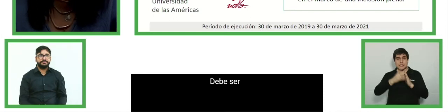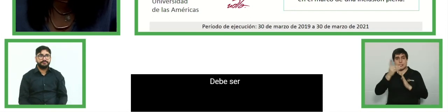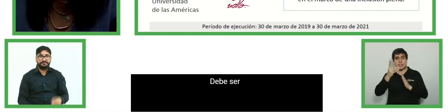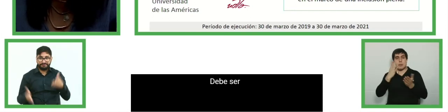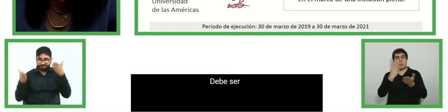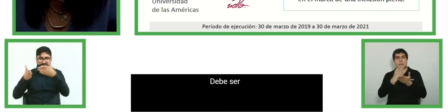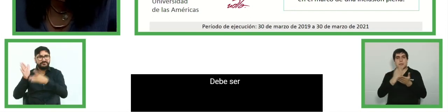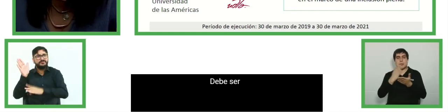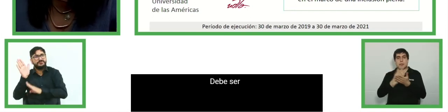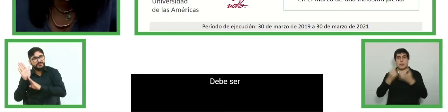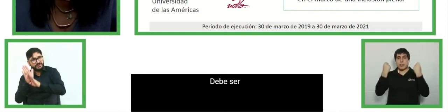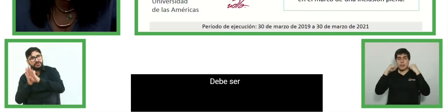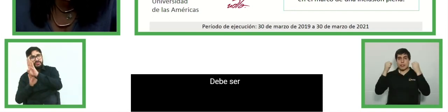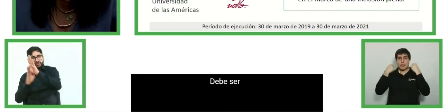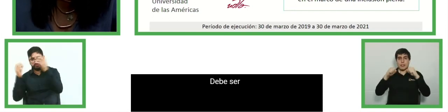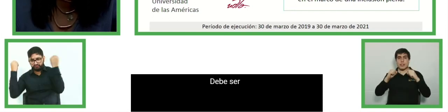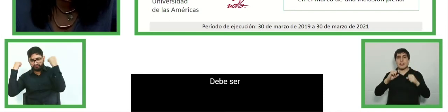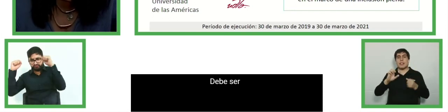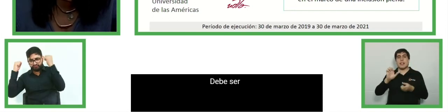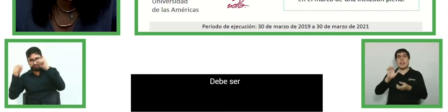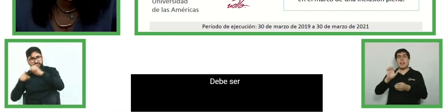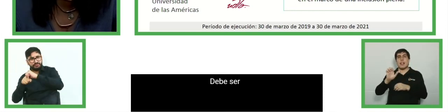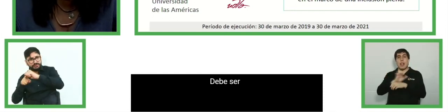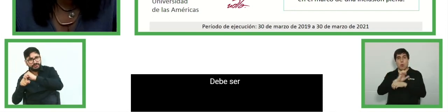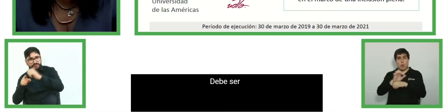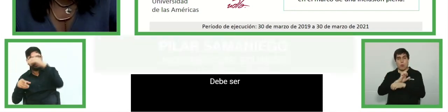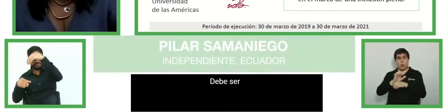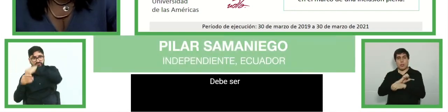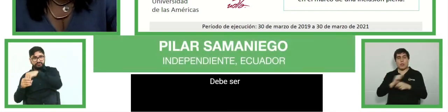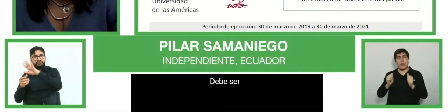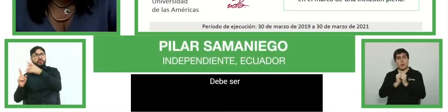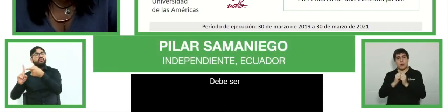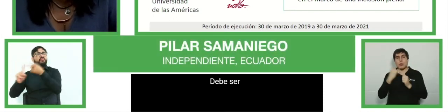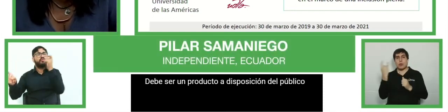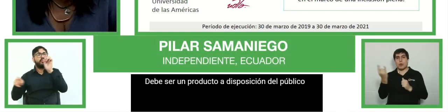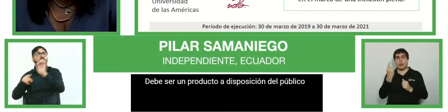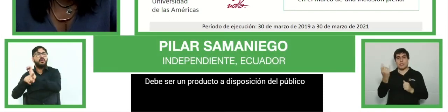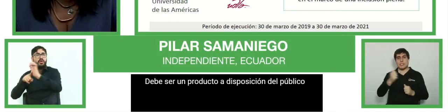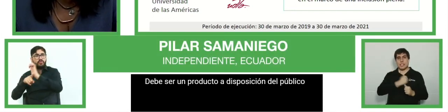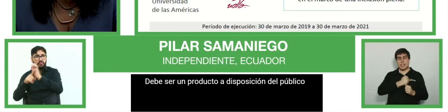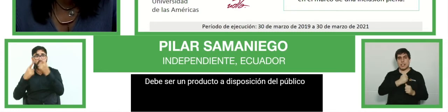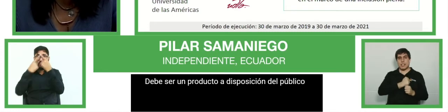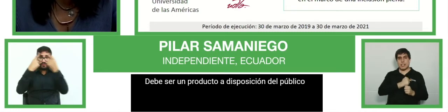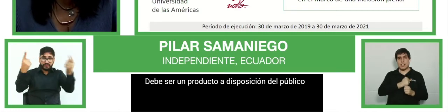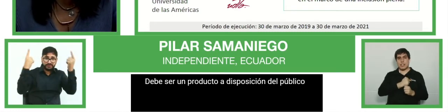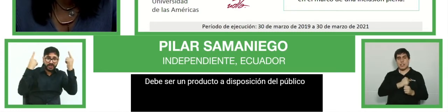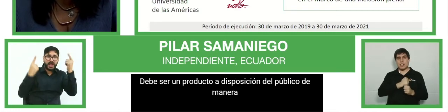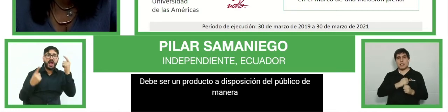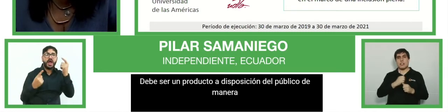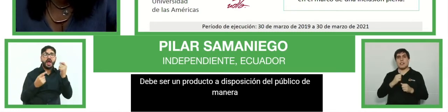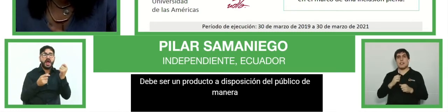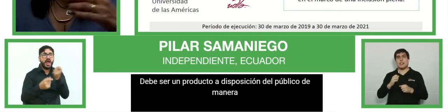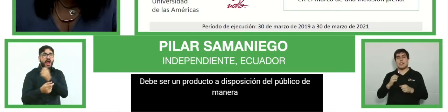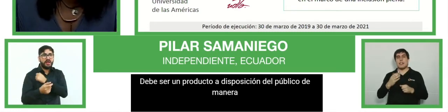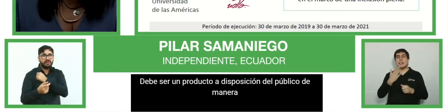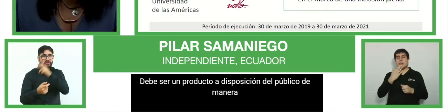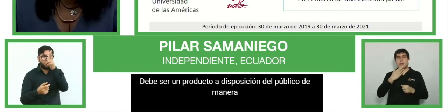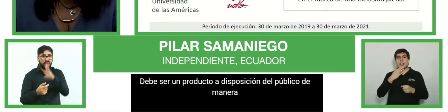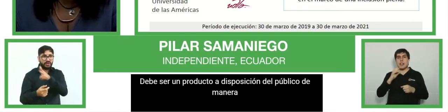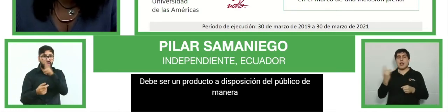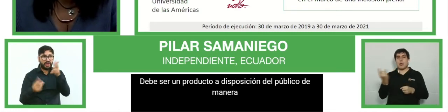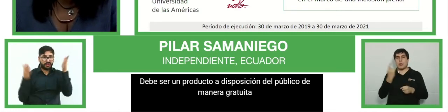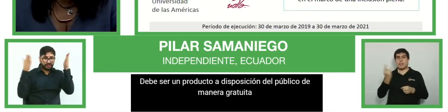Escuela Politécnica Nacional del Ecuador, conjuntamente con la Pontificia Universidad Católica y la Universidad de las Américas, desde